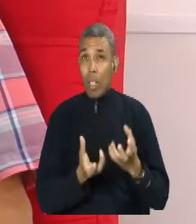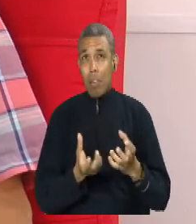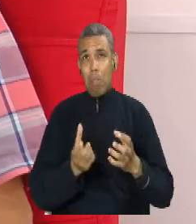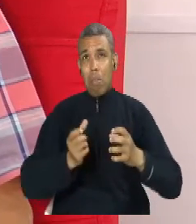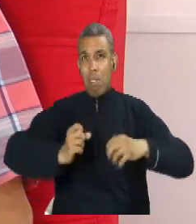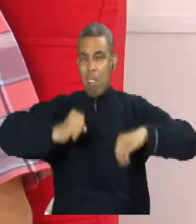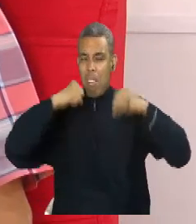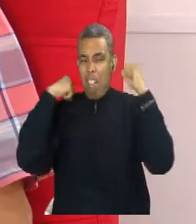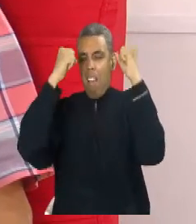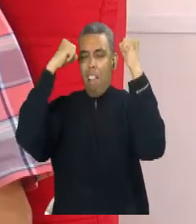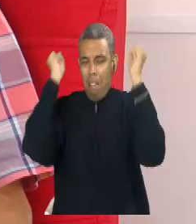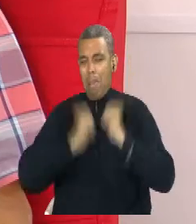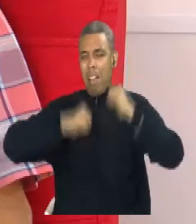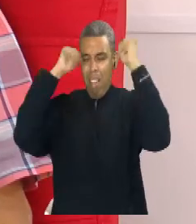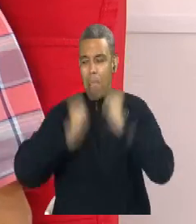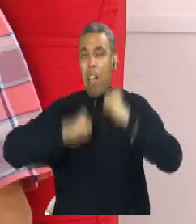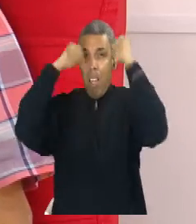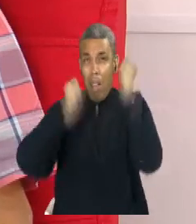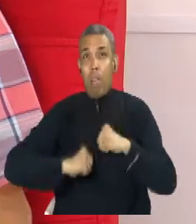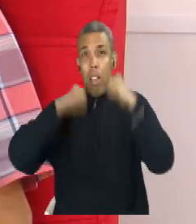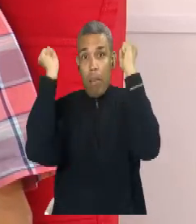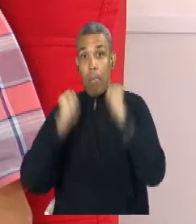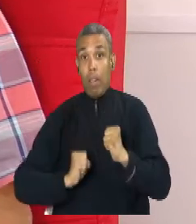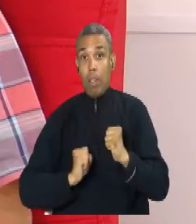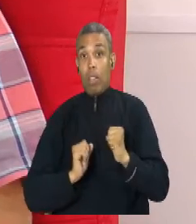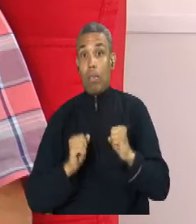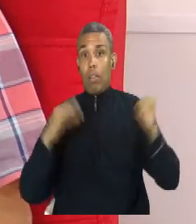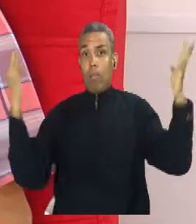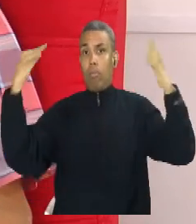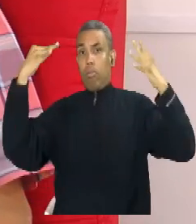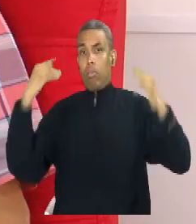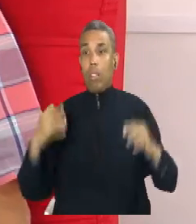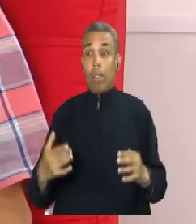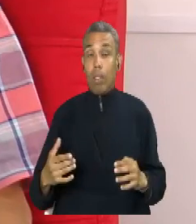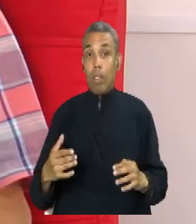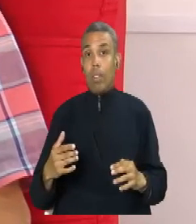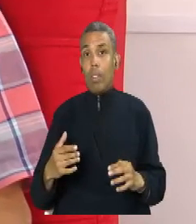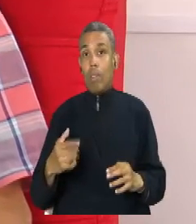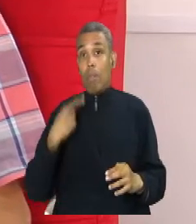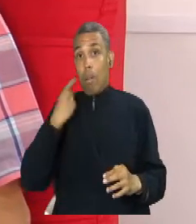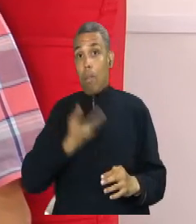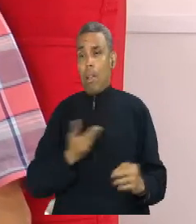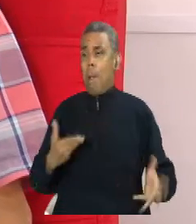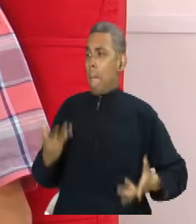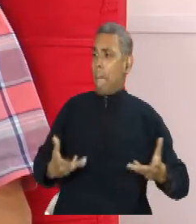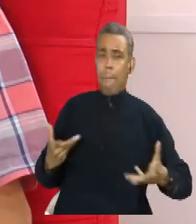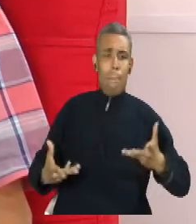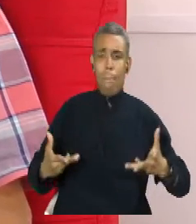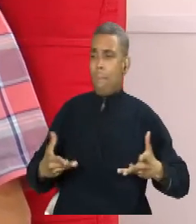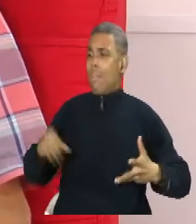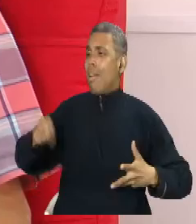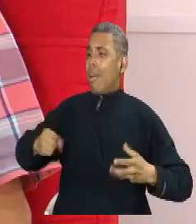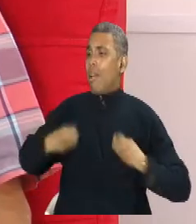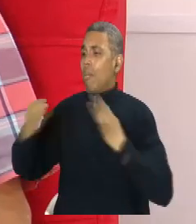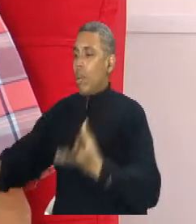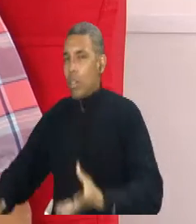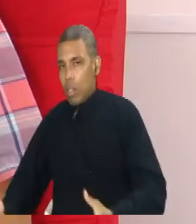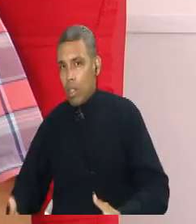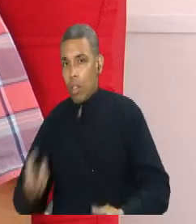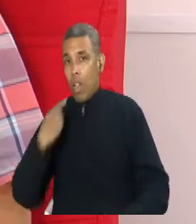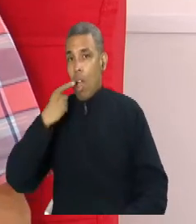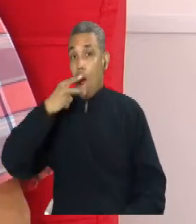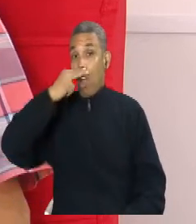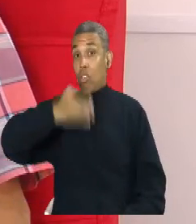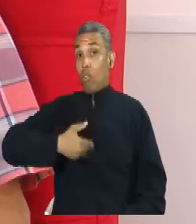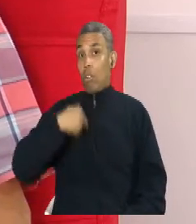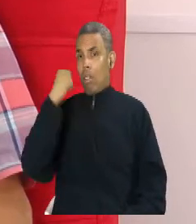entonces hay que poner límites que es importante lo que más confunde a los niños pero decía la pataleta no es